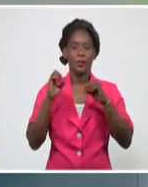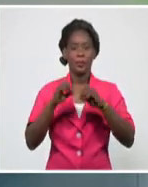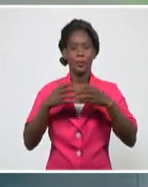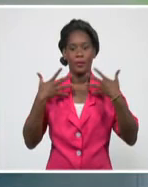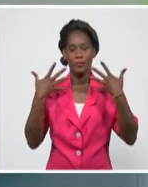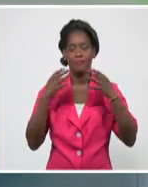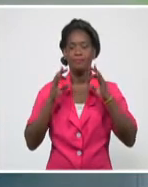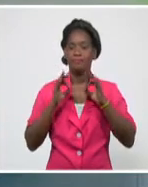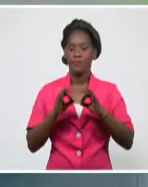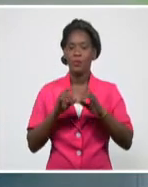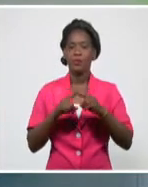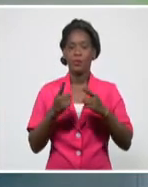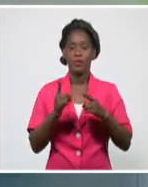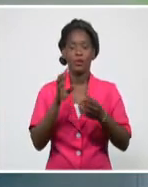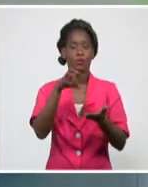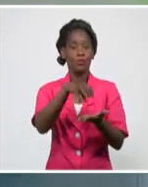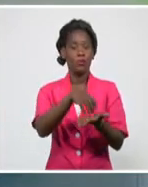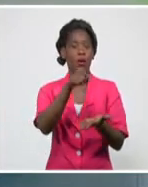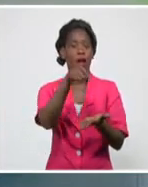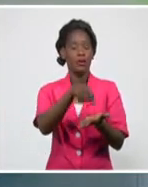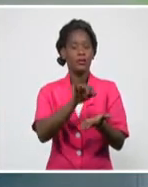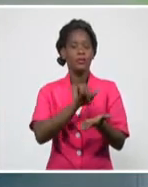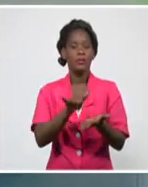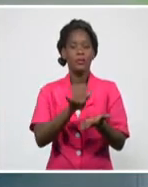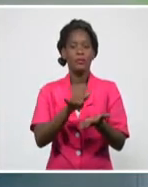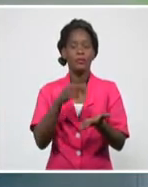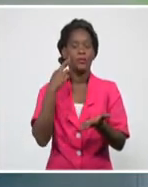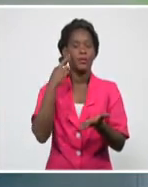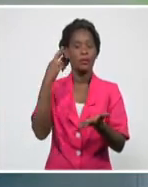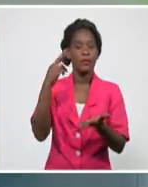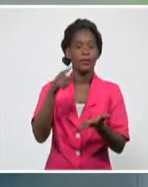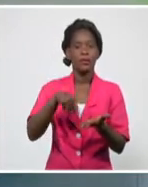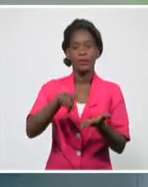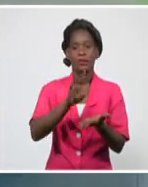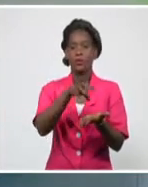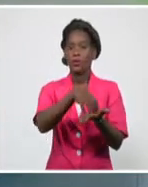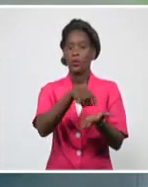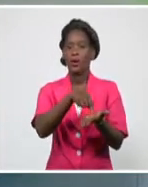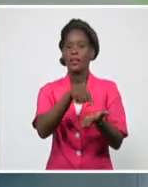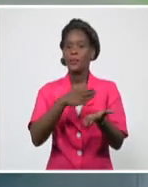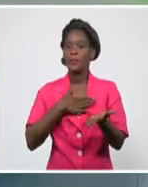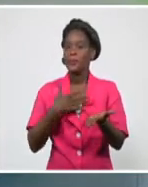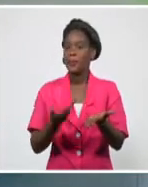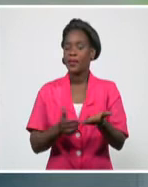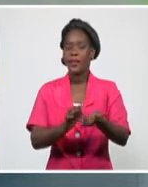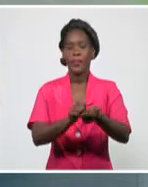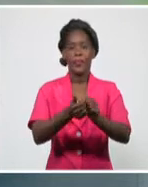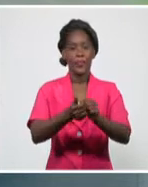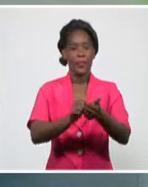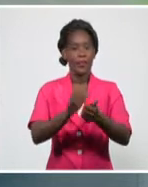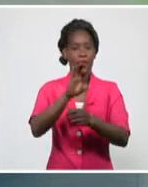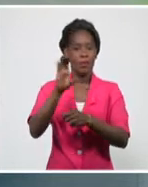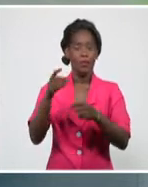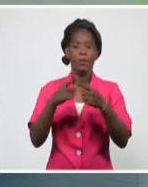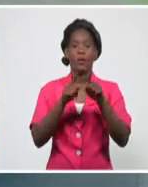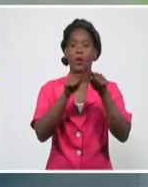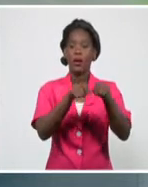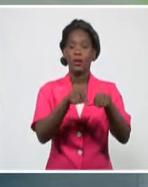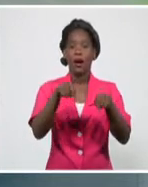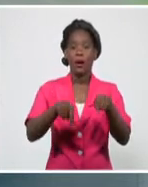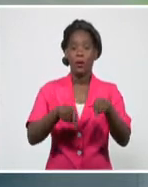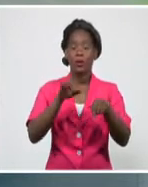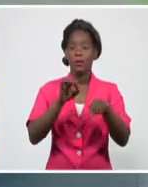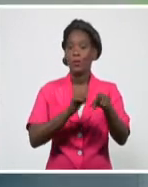Fajardo con la distinción Proeza Laboral. Recordemos que esta institución presta sus servicios en cuanto al aislamiento de los casos sospechosos